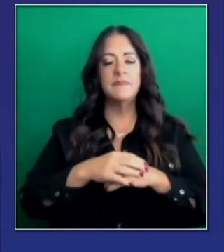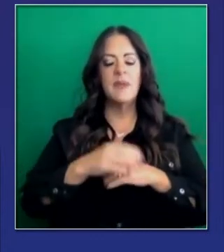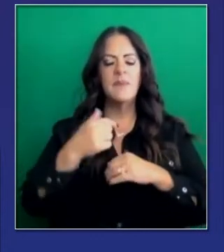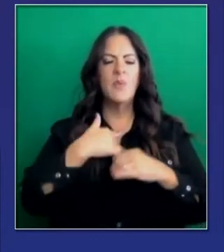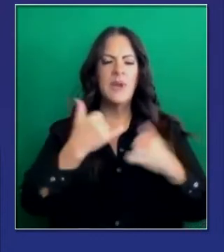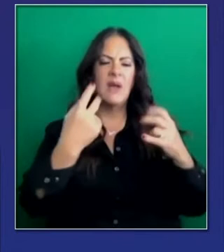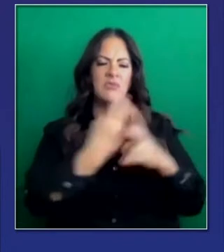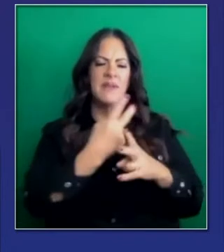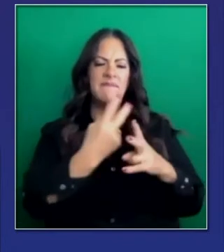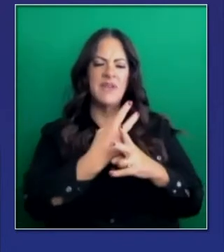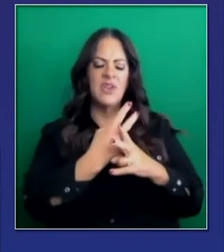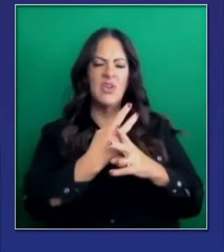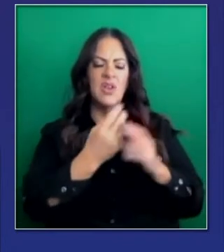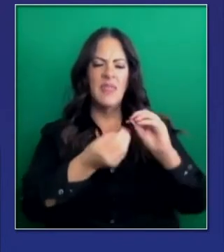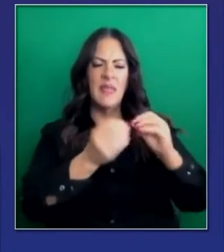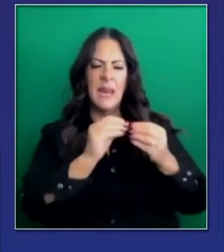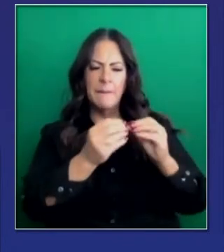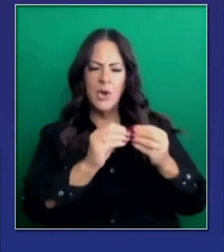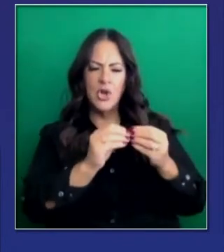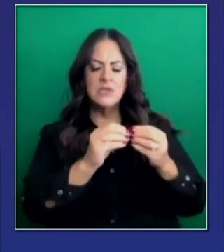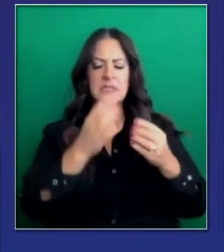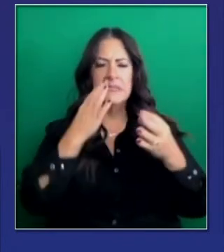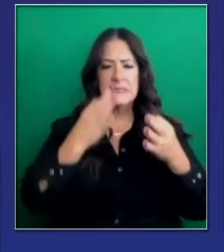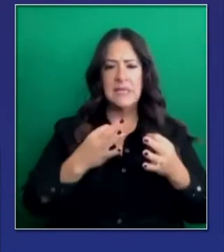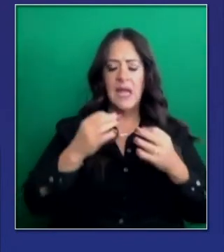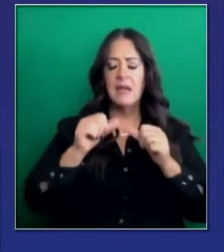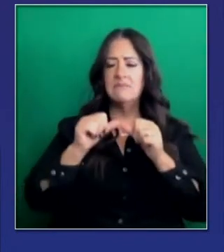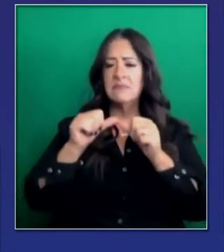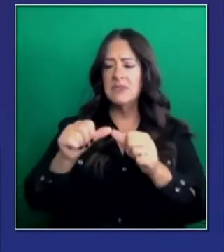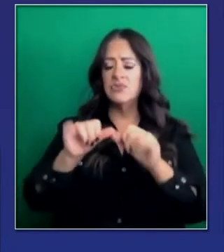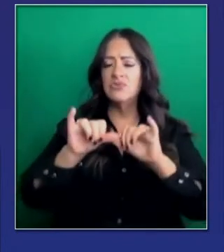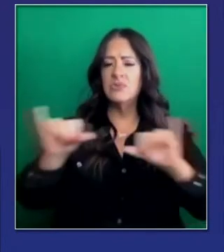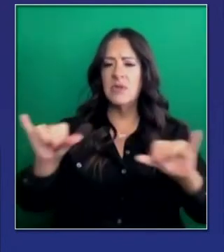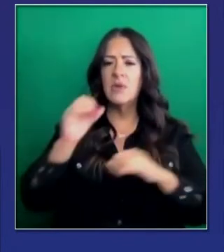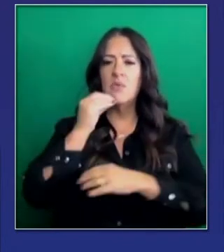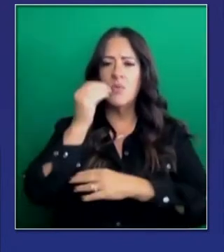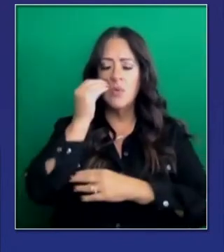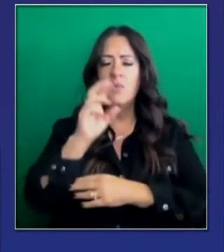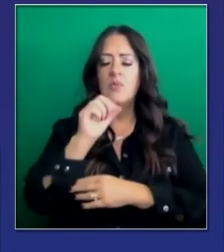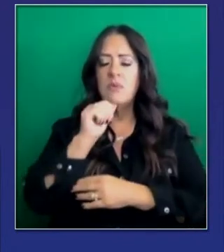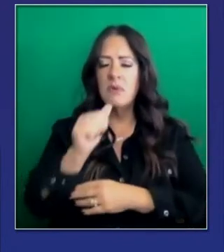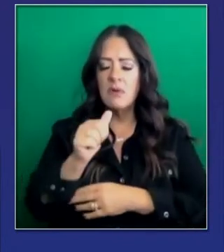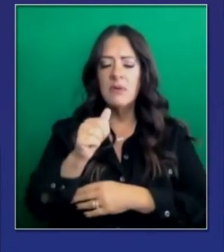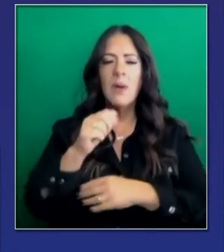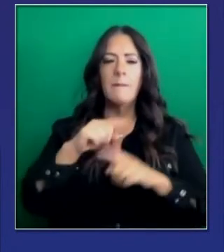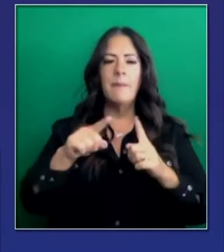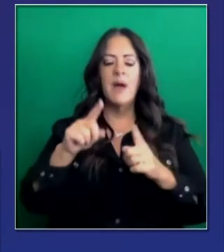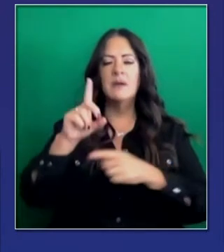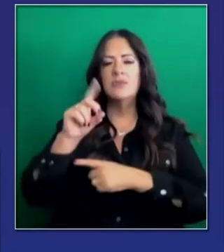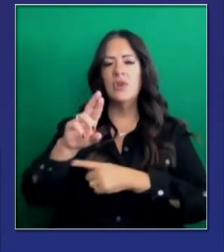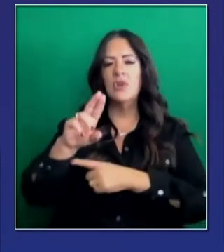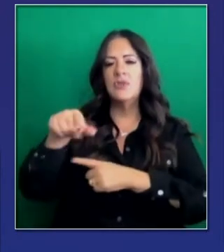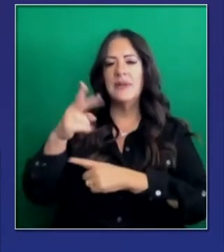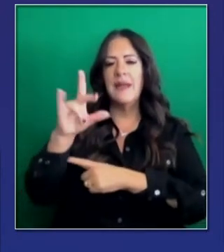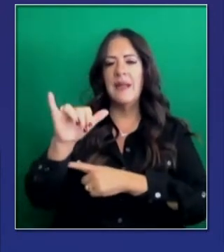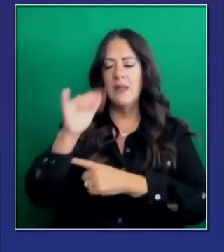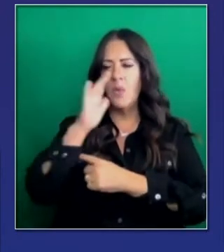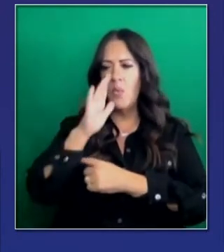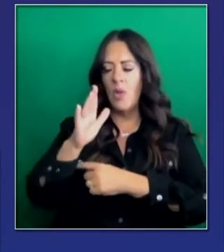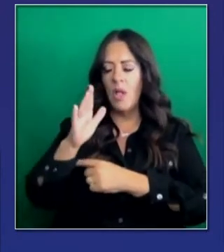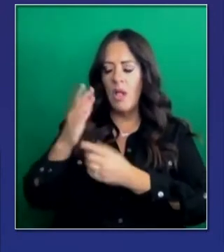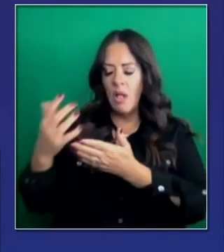siendo calculados ahora y esperamos que el doctor galés le mostrará una actualización mañana basado en los números de cuidado